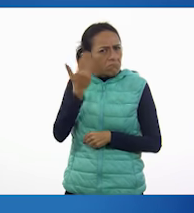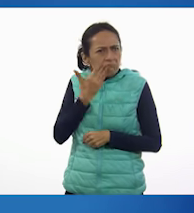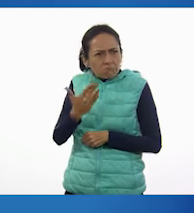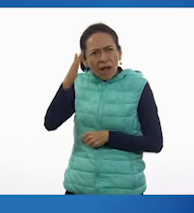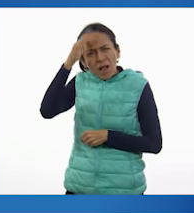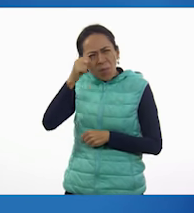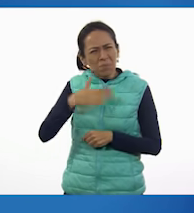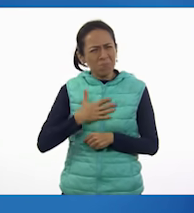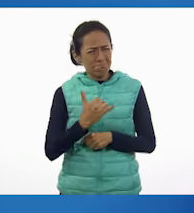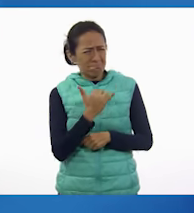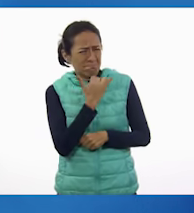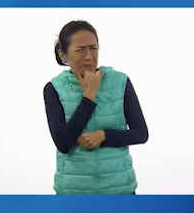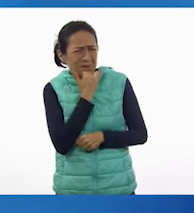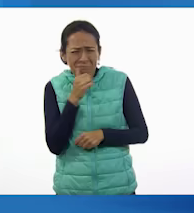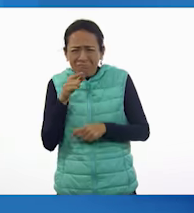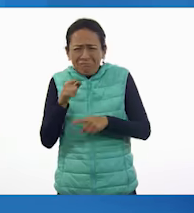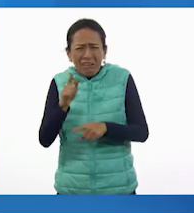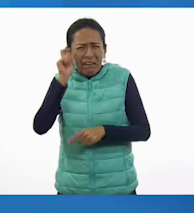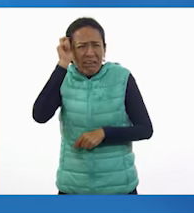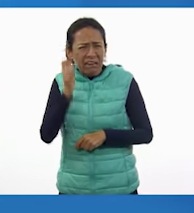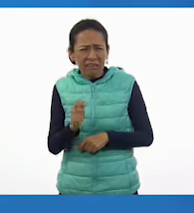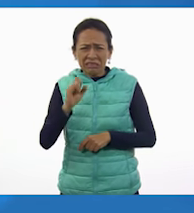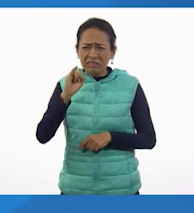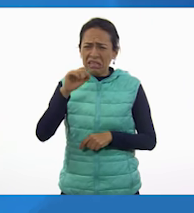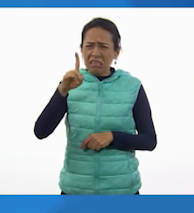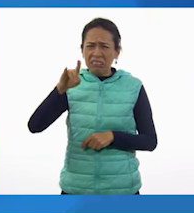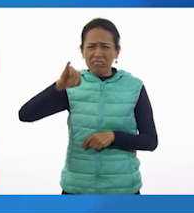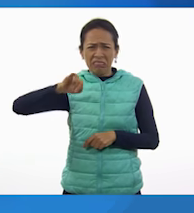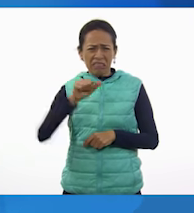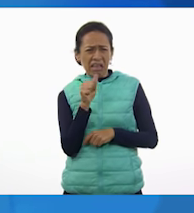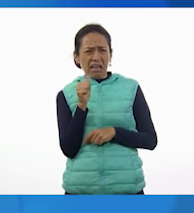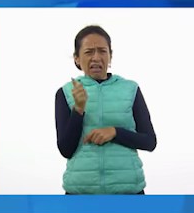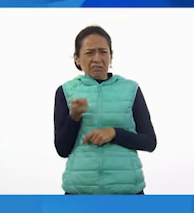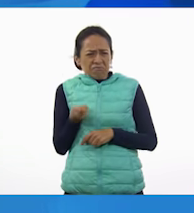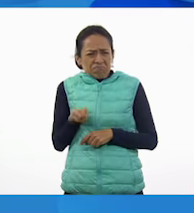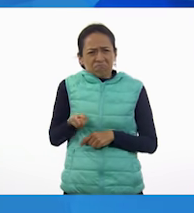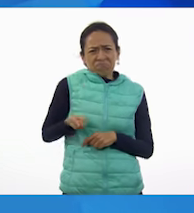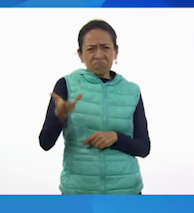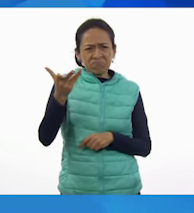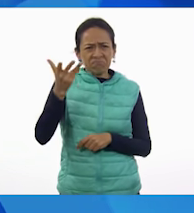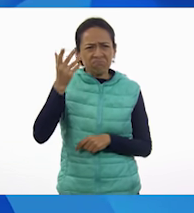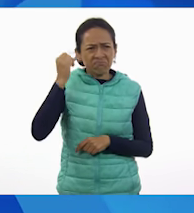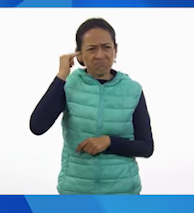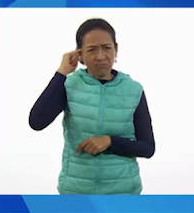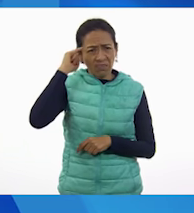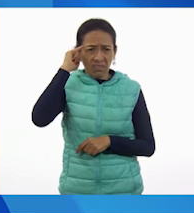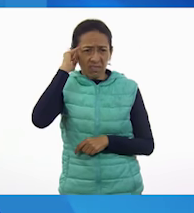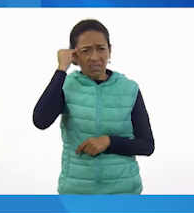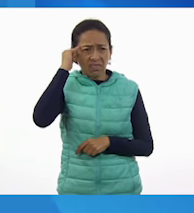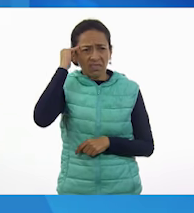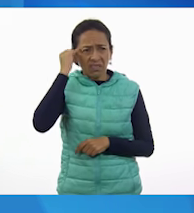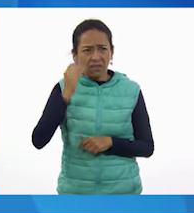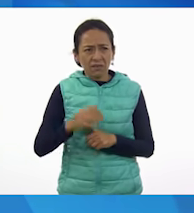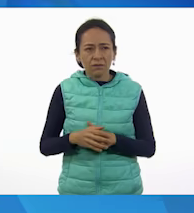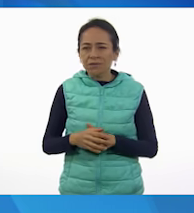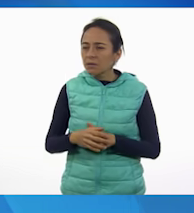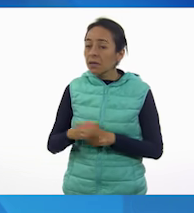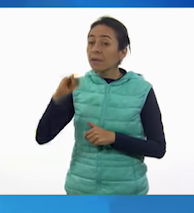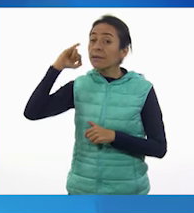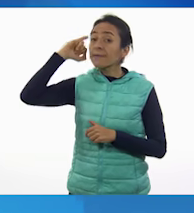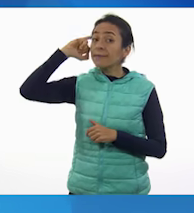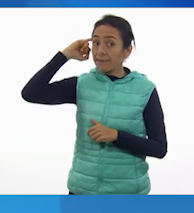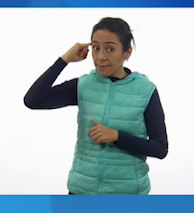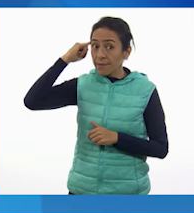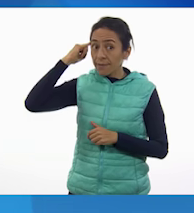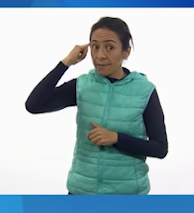india? Quiso decir indígena, ¿verdad, Balbina? Ay, lo que sea. Aquí lo importante es que la obra salga bien. ¿Y cómo va a